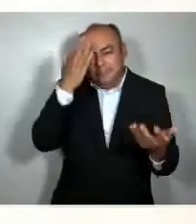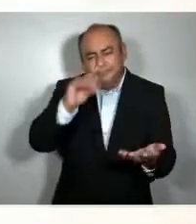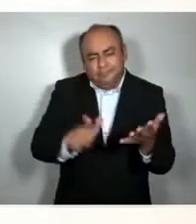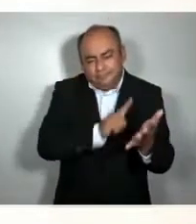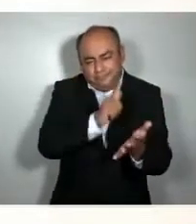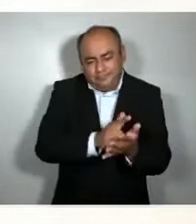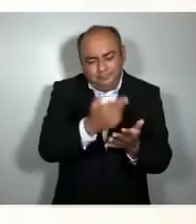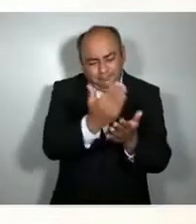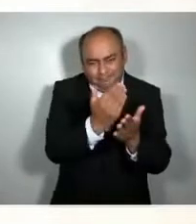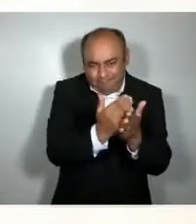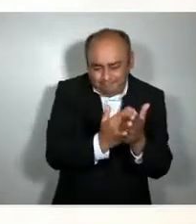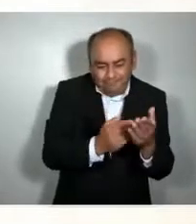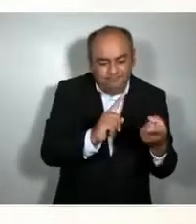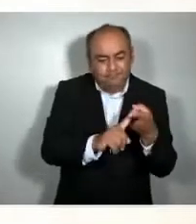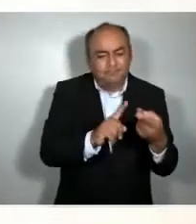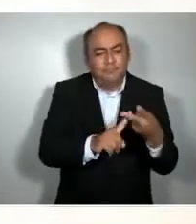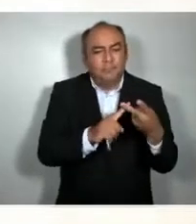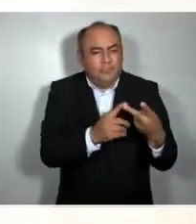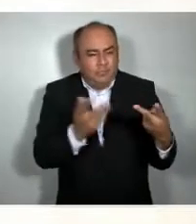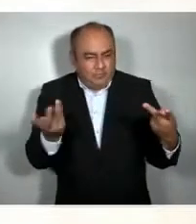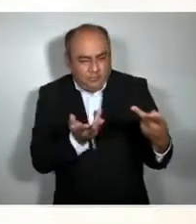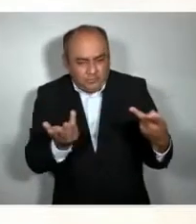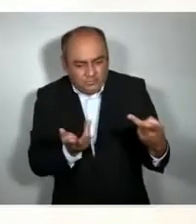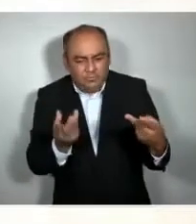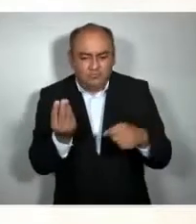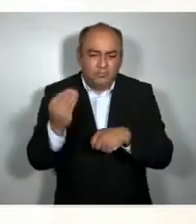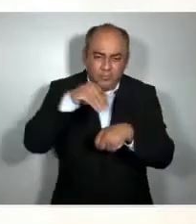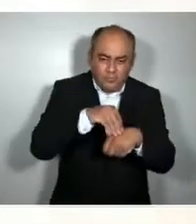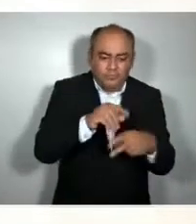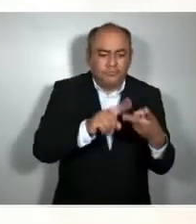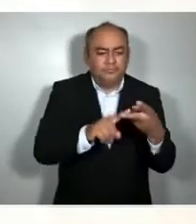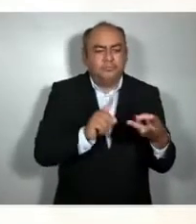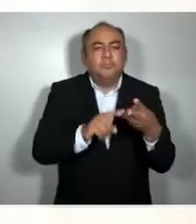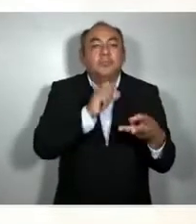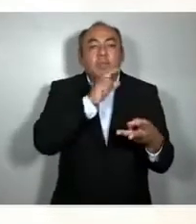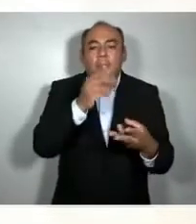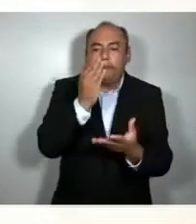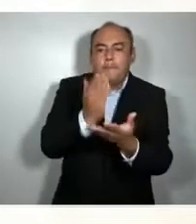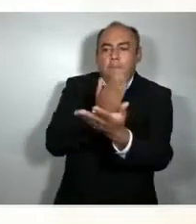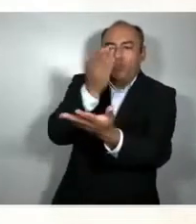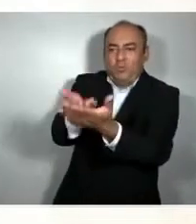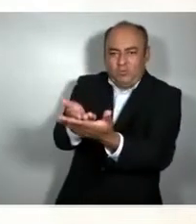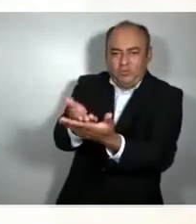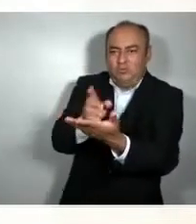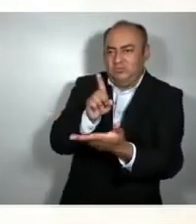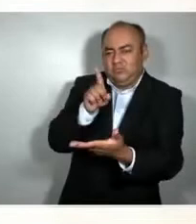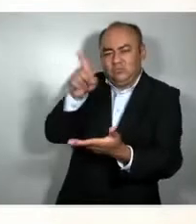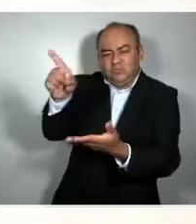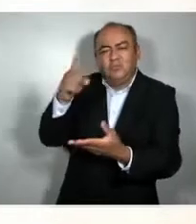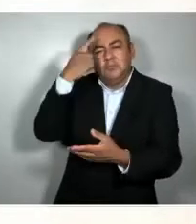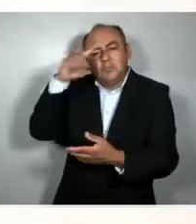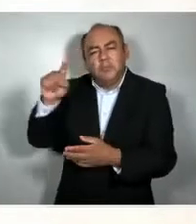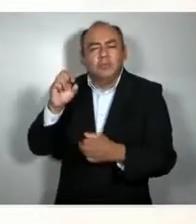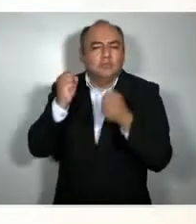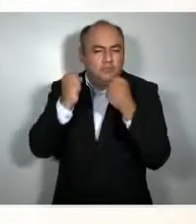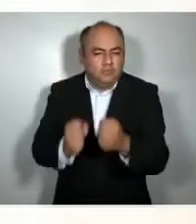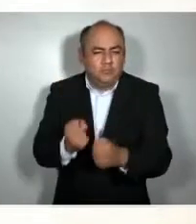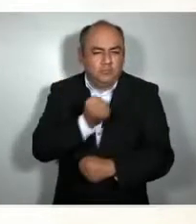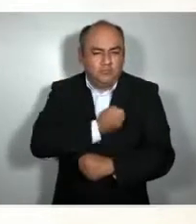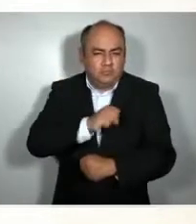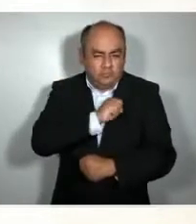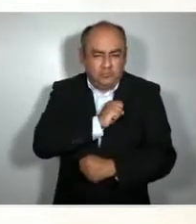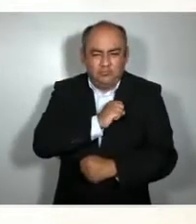las acciones implementadas y las propuestas realizadas en las comisiones de seguridad y salud en el